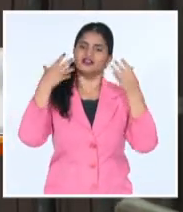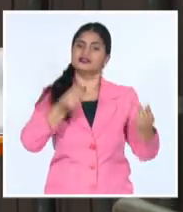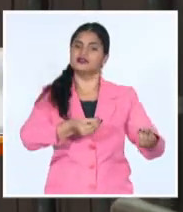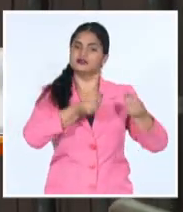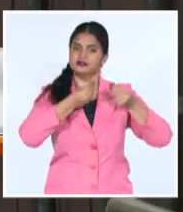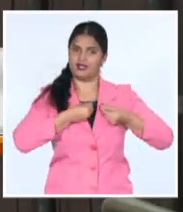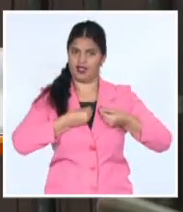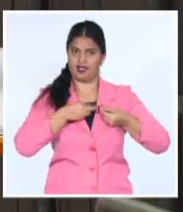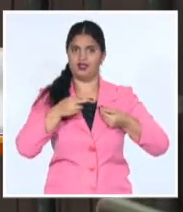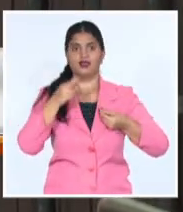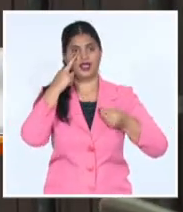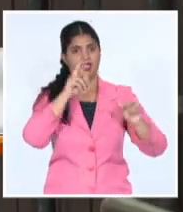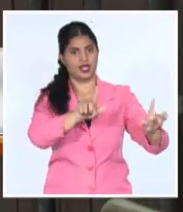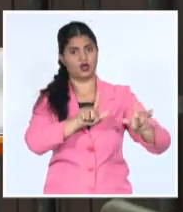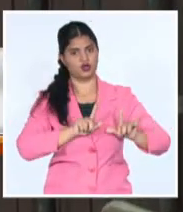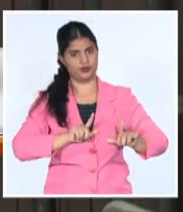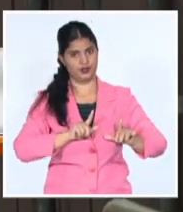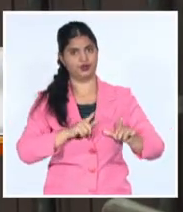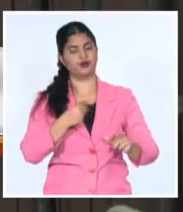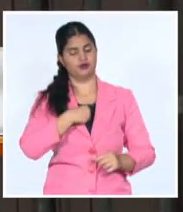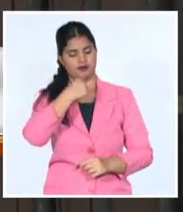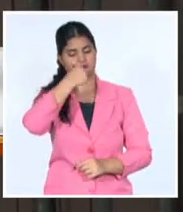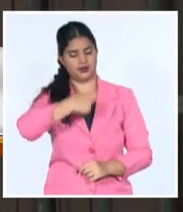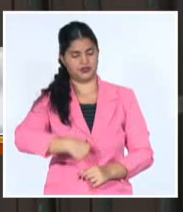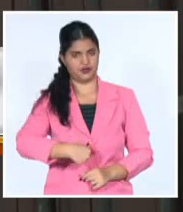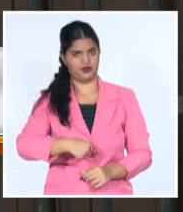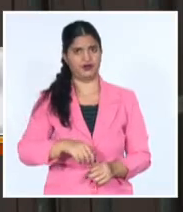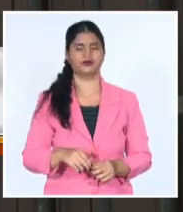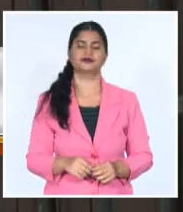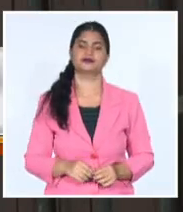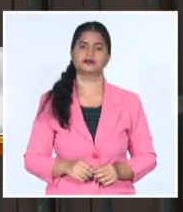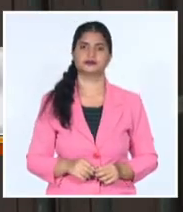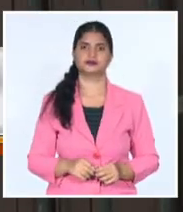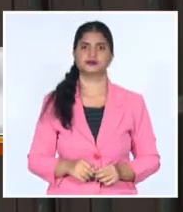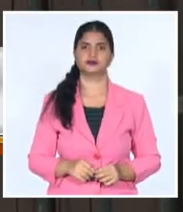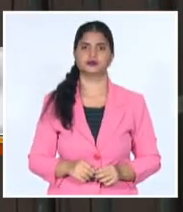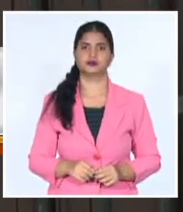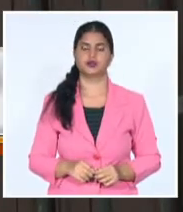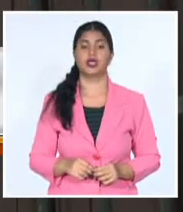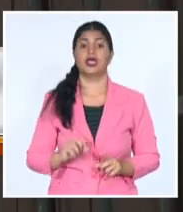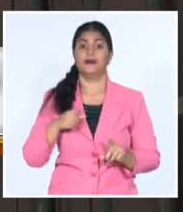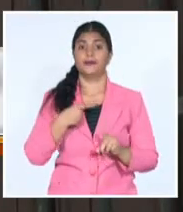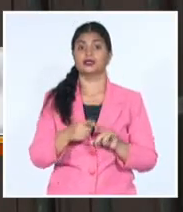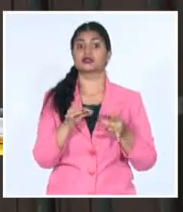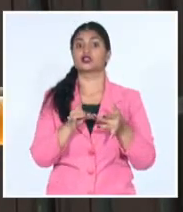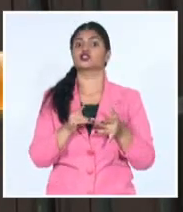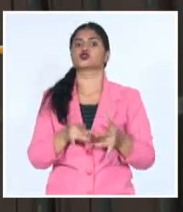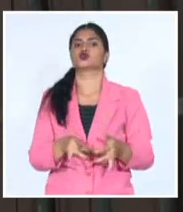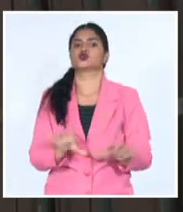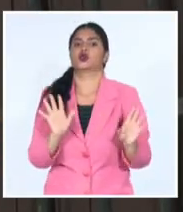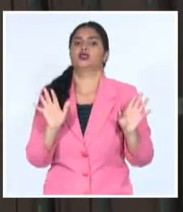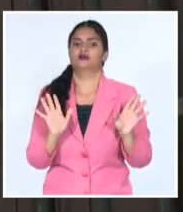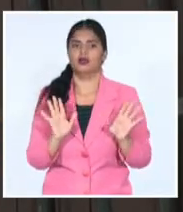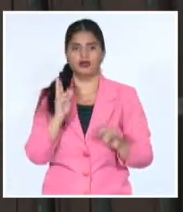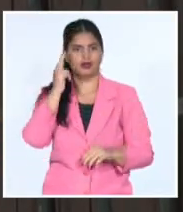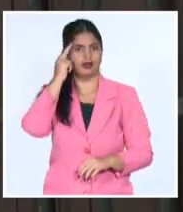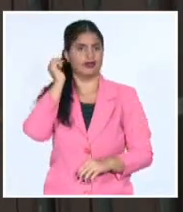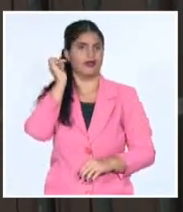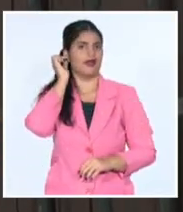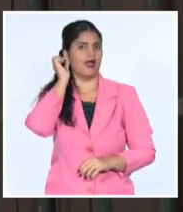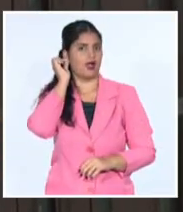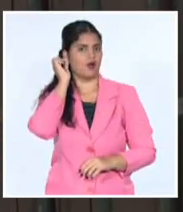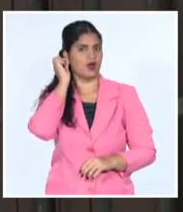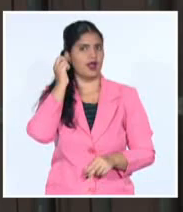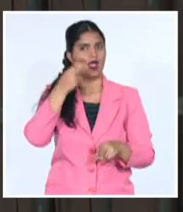obtenido, además de que se da la casualidad que mi abuela, que se llamaba